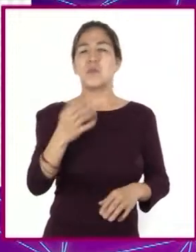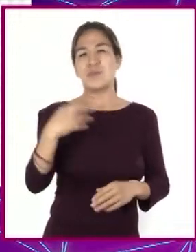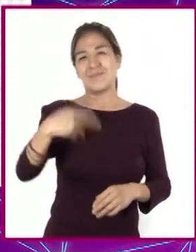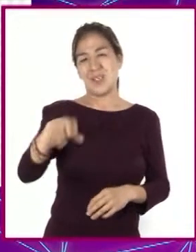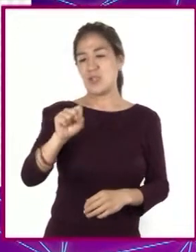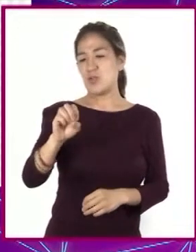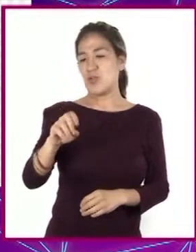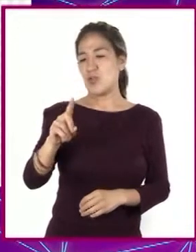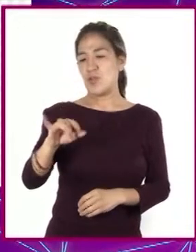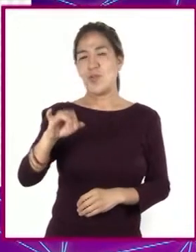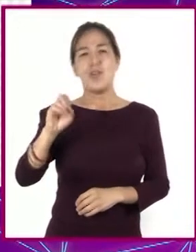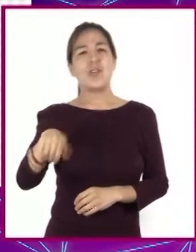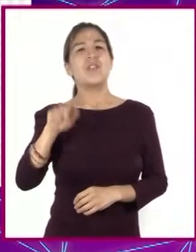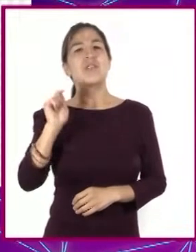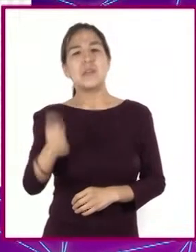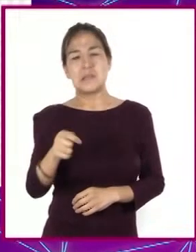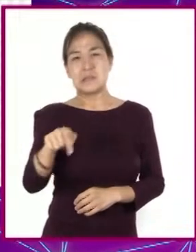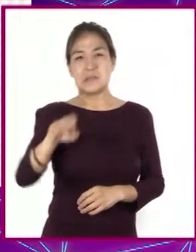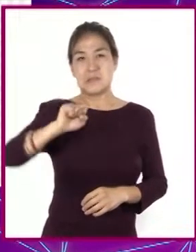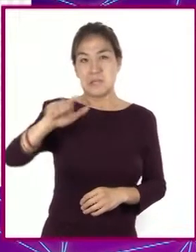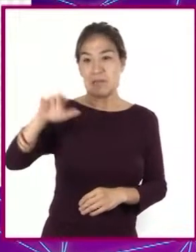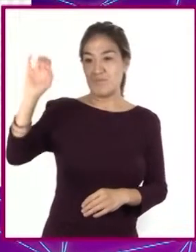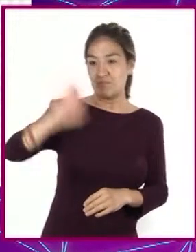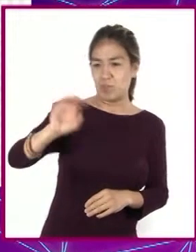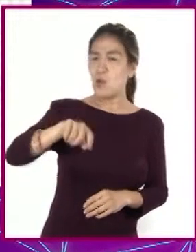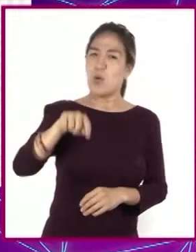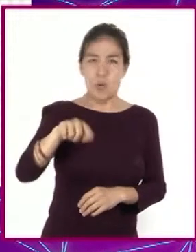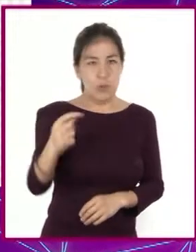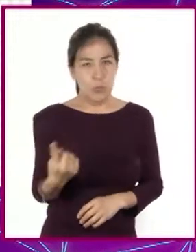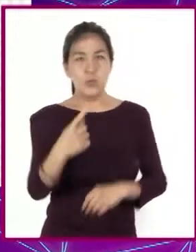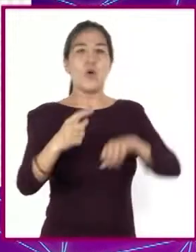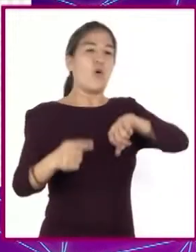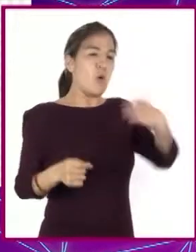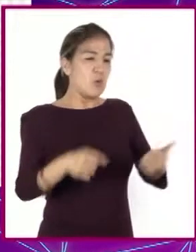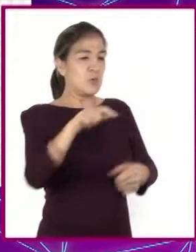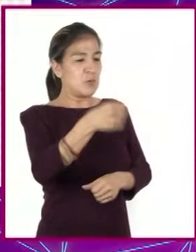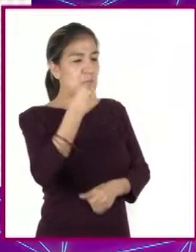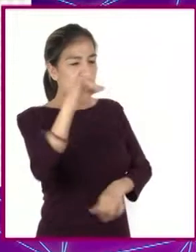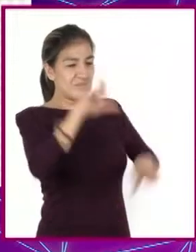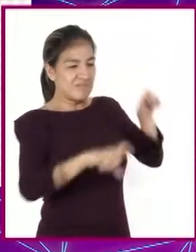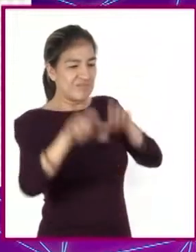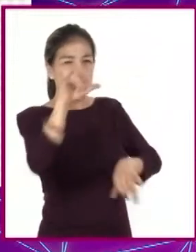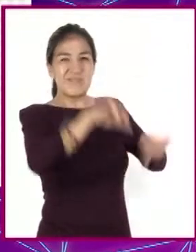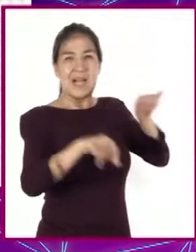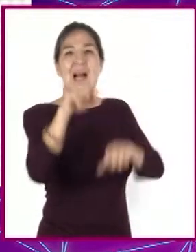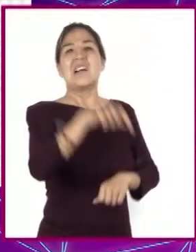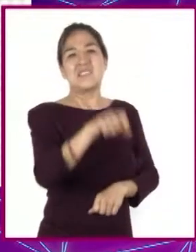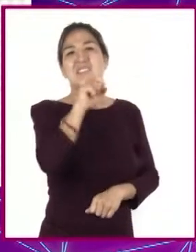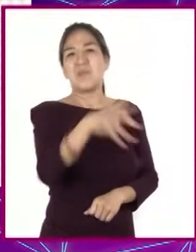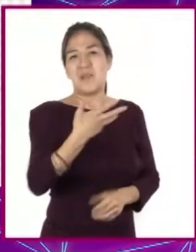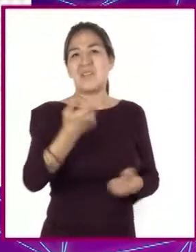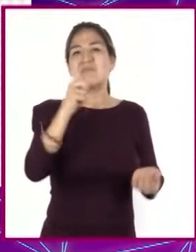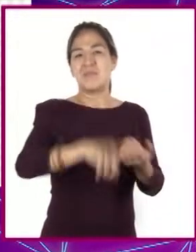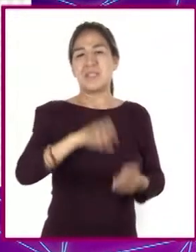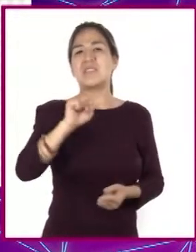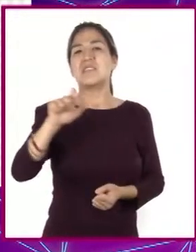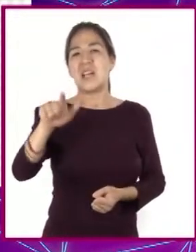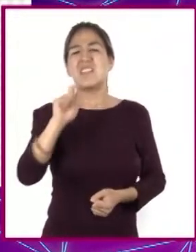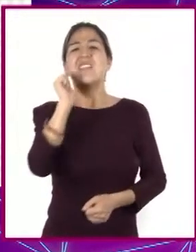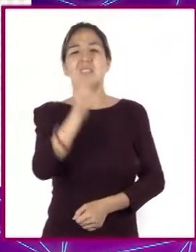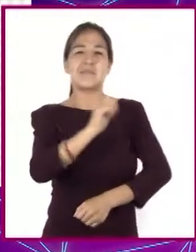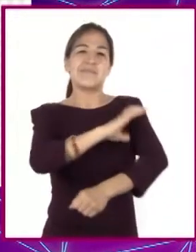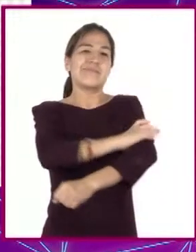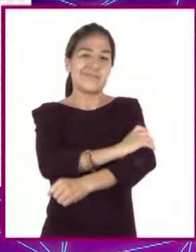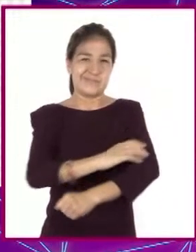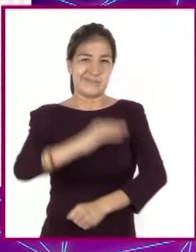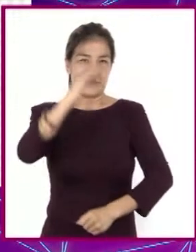que puede no solo estar en la sal común, sino estar, por ejemplo, en algunos conservadores, también puede llevar a enfermedades como la hipertensión.